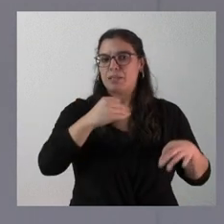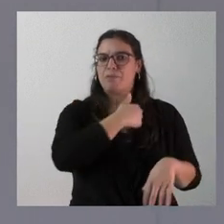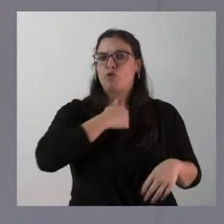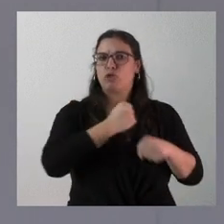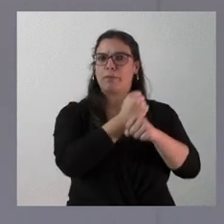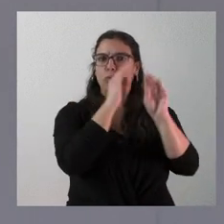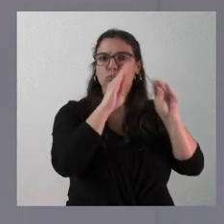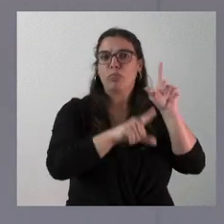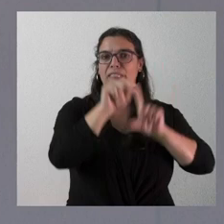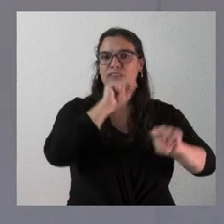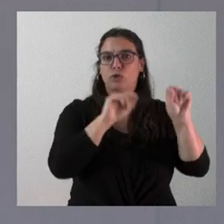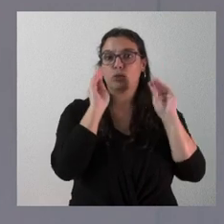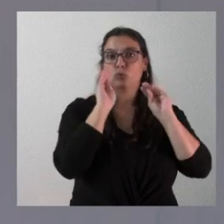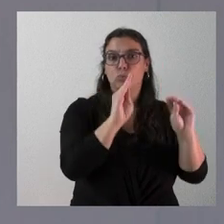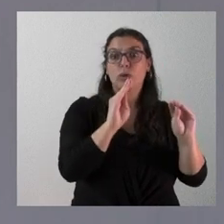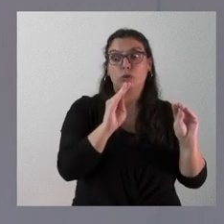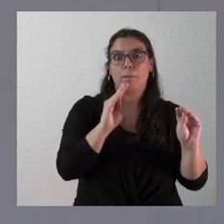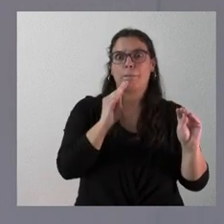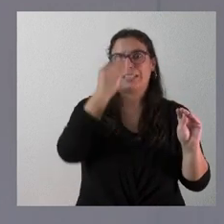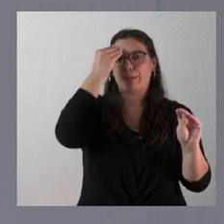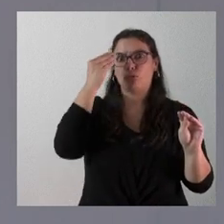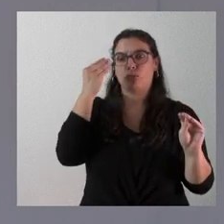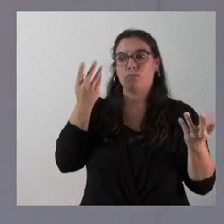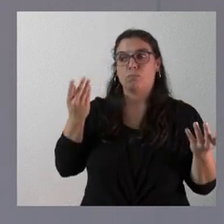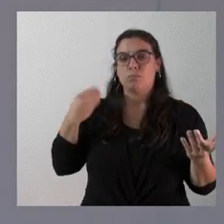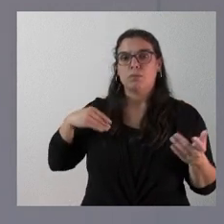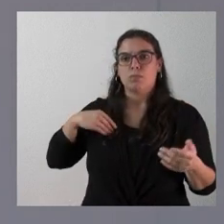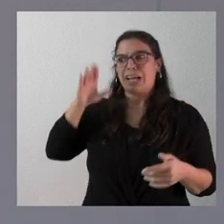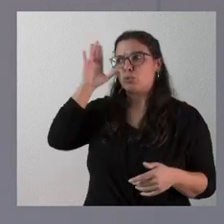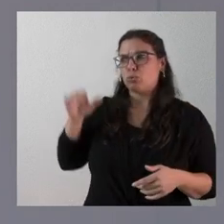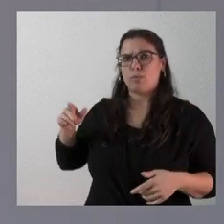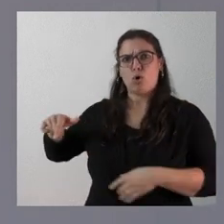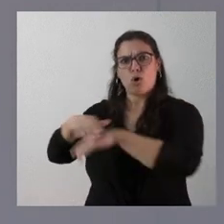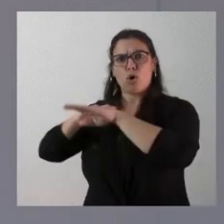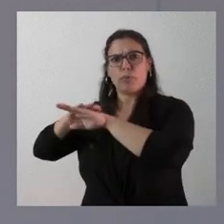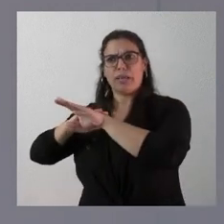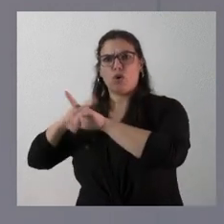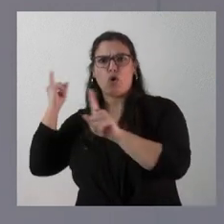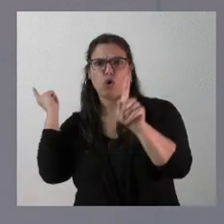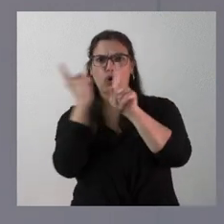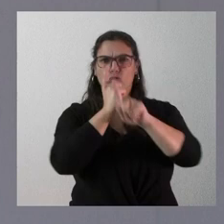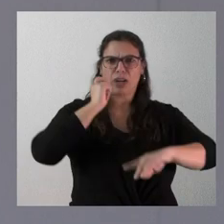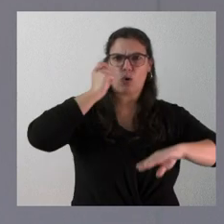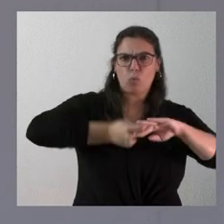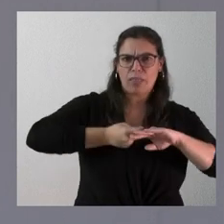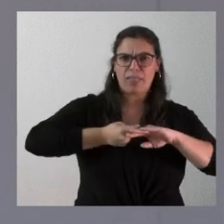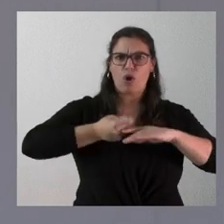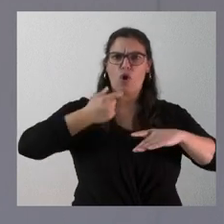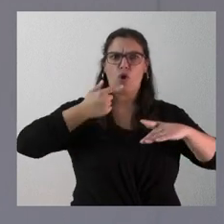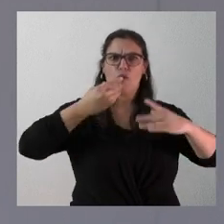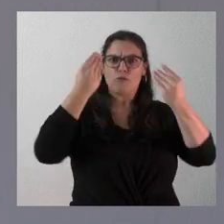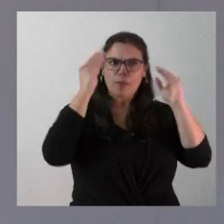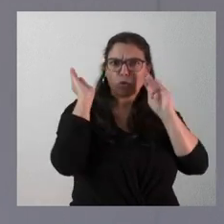los jueces y las decisiones judiciales y nos parece Especialmente preocupante cuando vemos ahora esos ataques hacia los jueces y hacia la preparación de los jueces